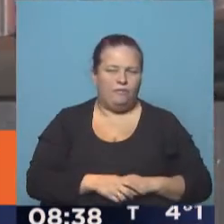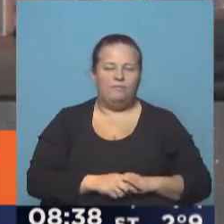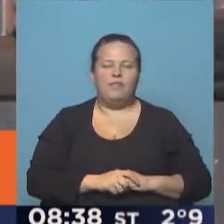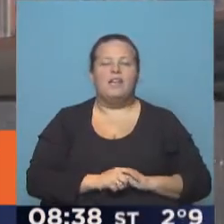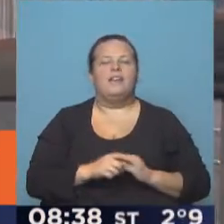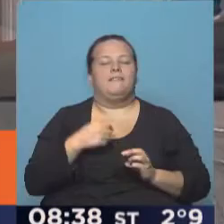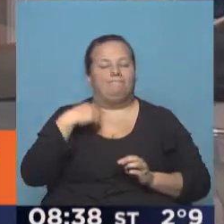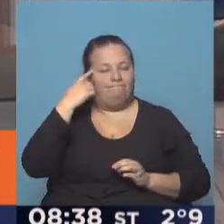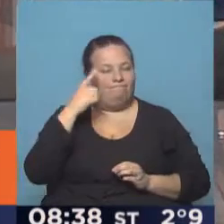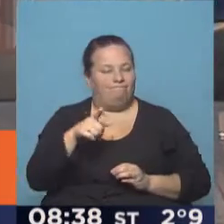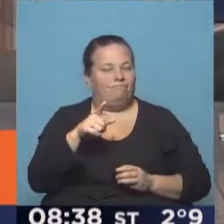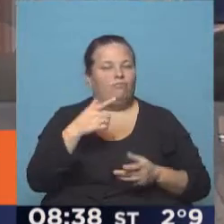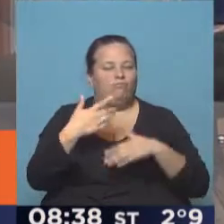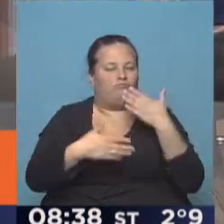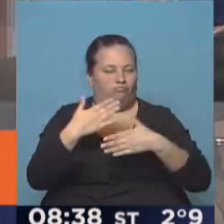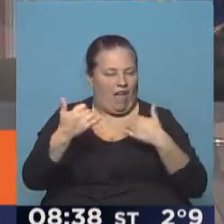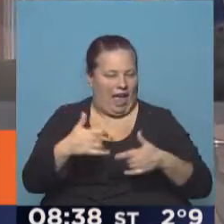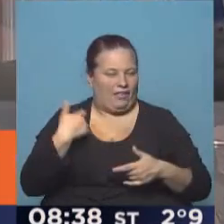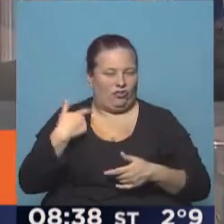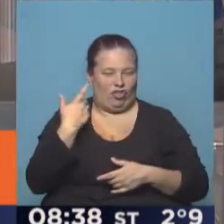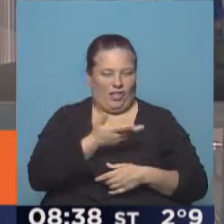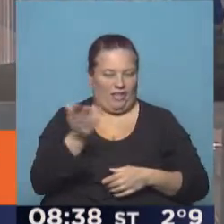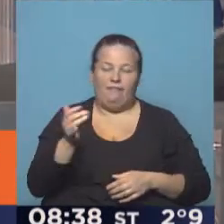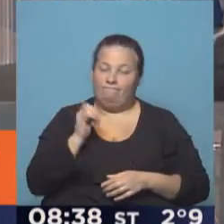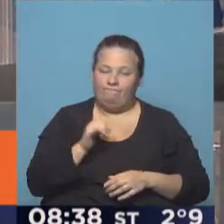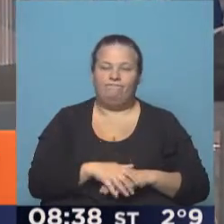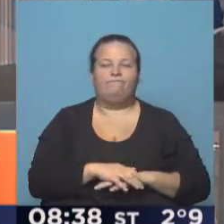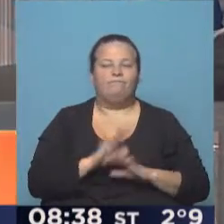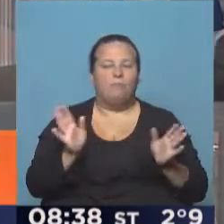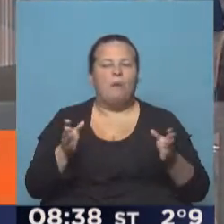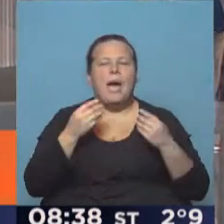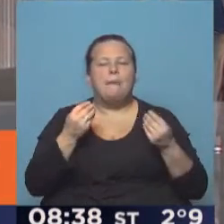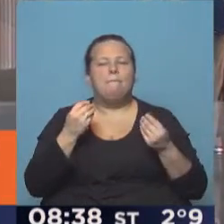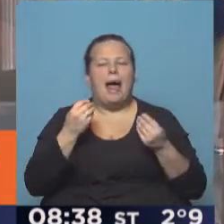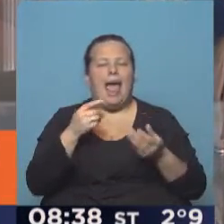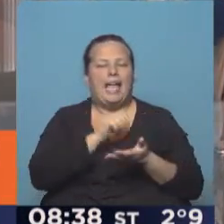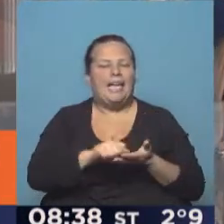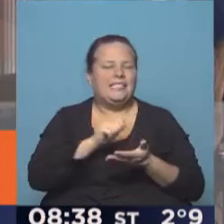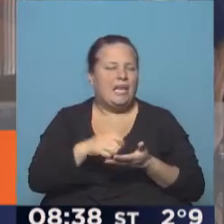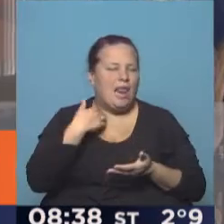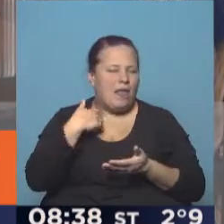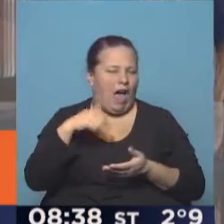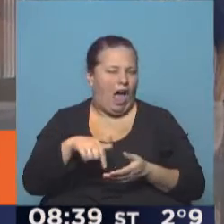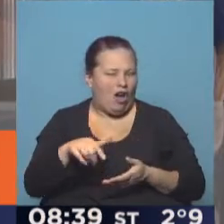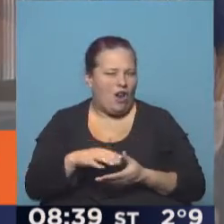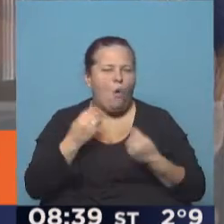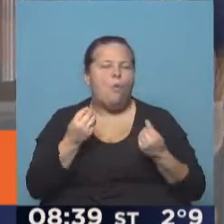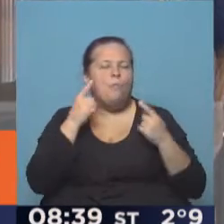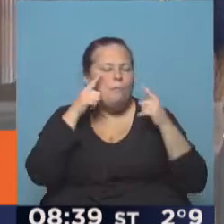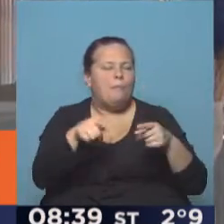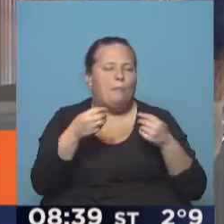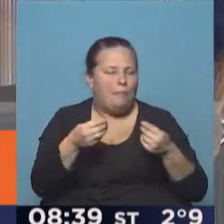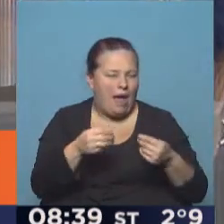que eso creo que habla de un progreso en nuestra sociedad. Ya lo creo. ¿Para qué se escriben estos libros hoy? ¿Cuál es el